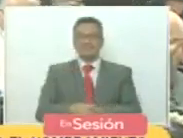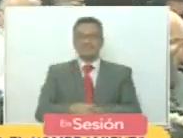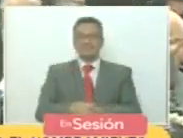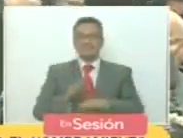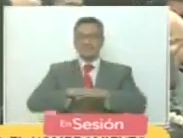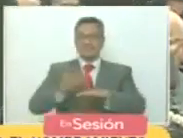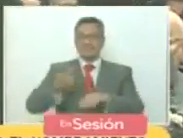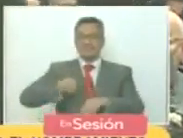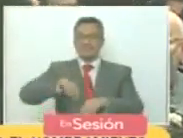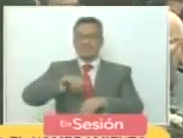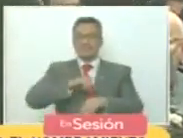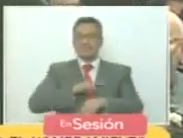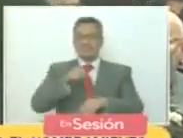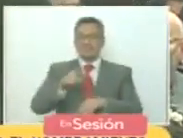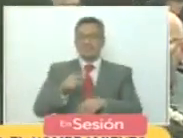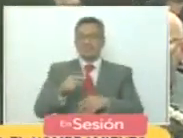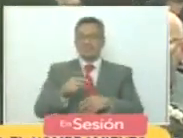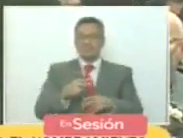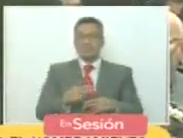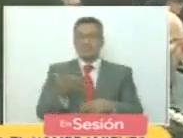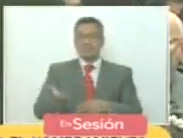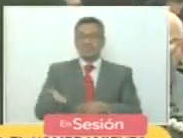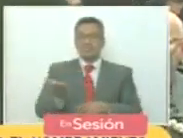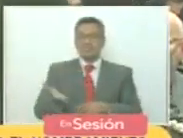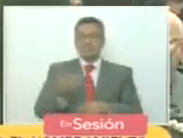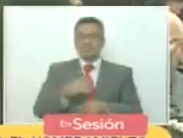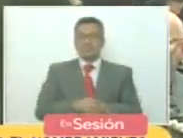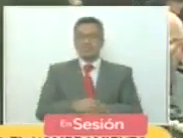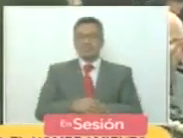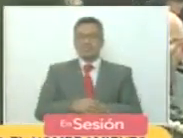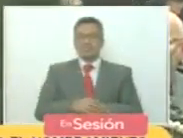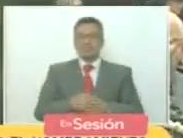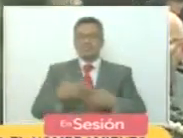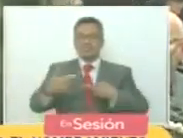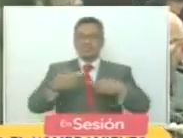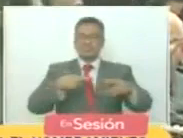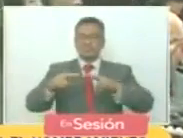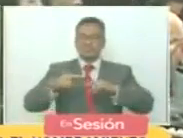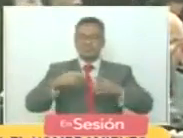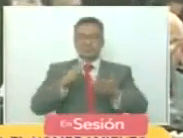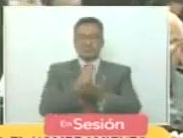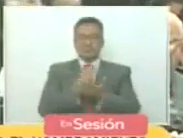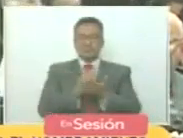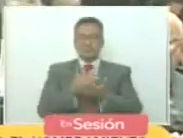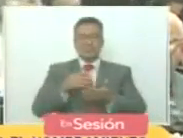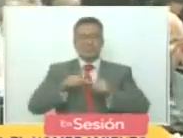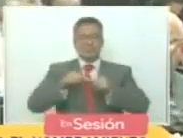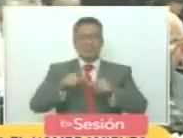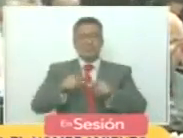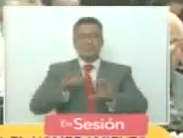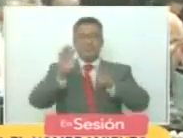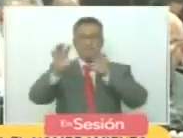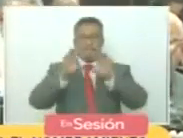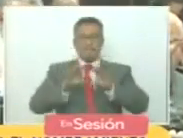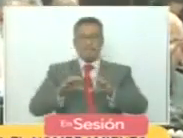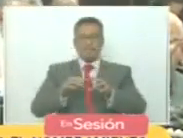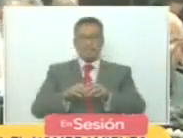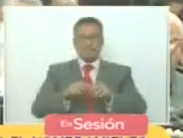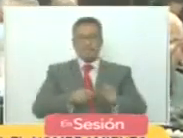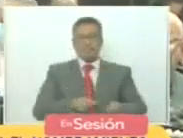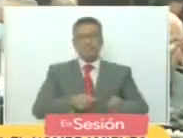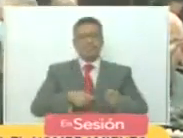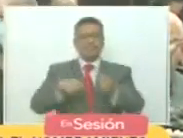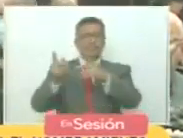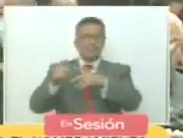Porque para nosotros es de vital importancia las relaciones que siempre hemos mantenido con los países exportadores de